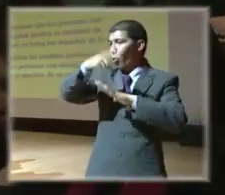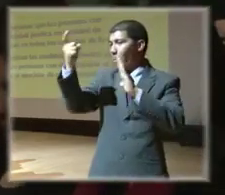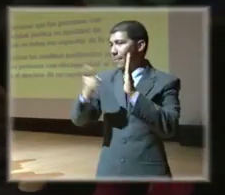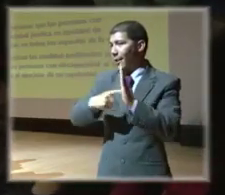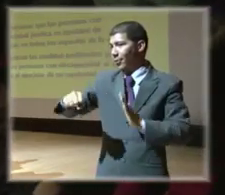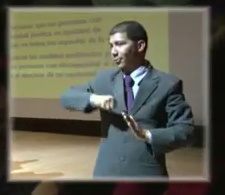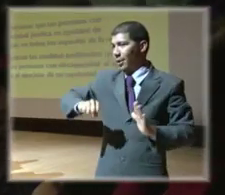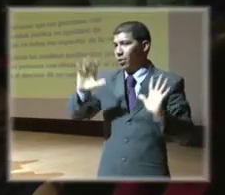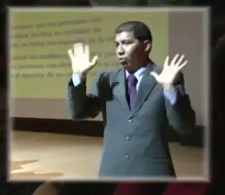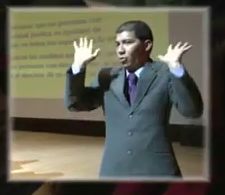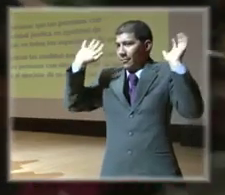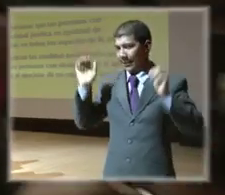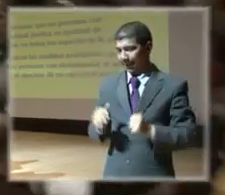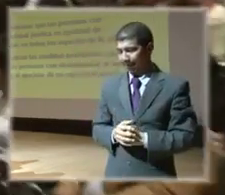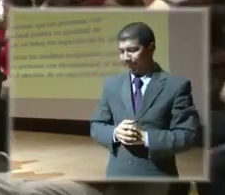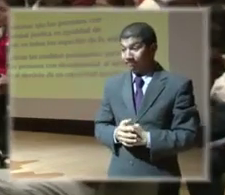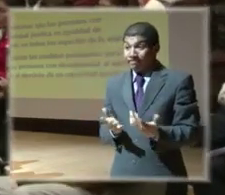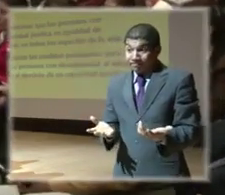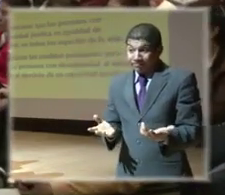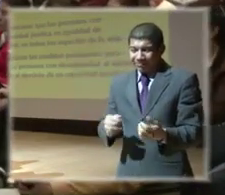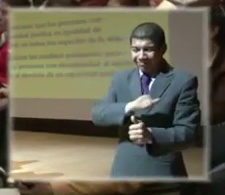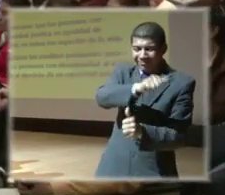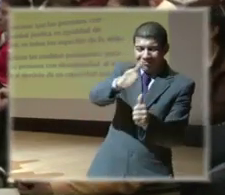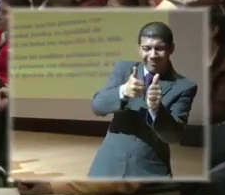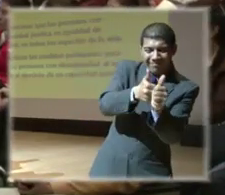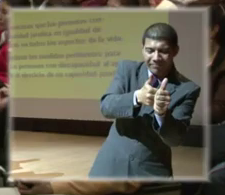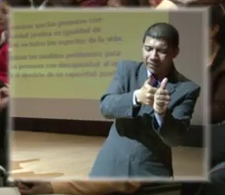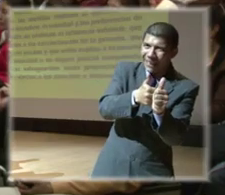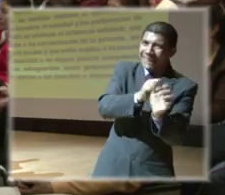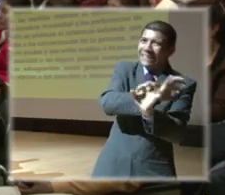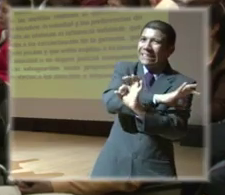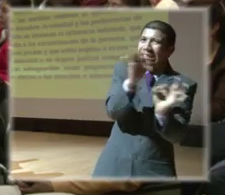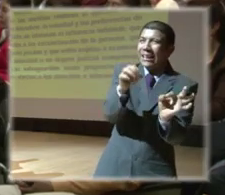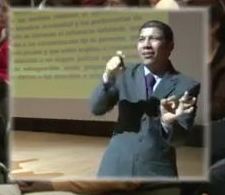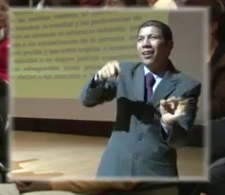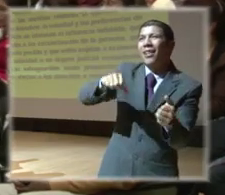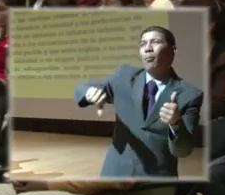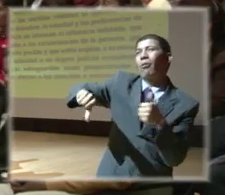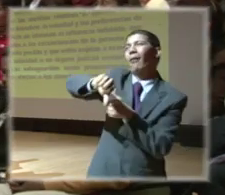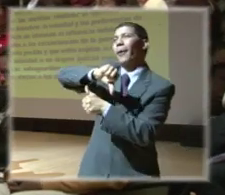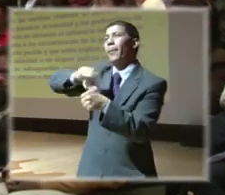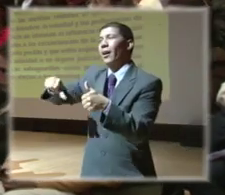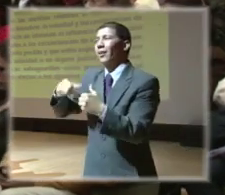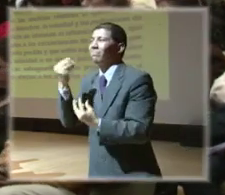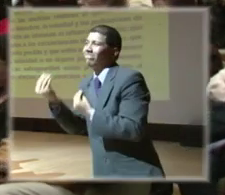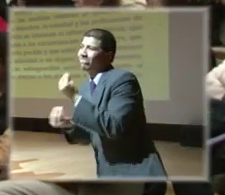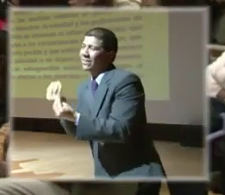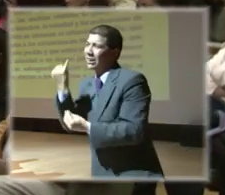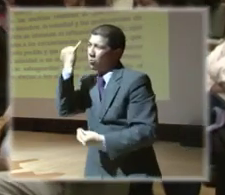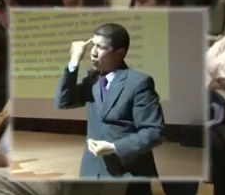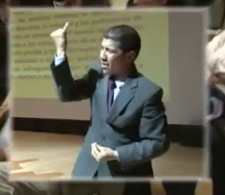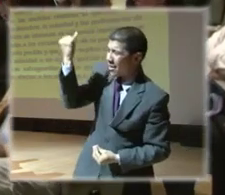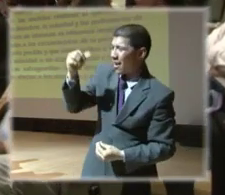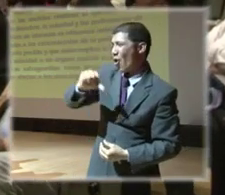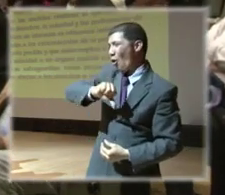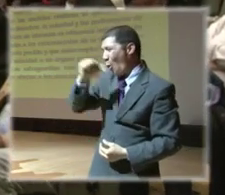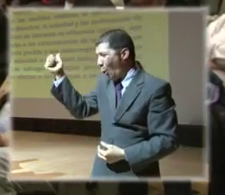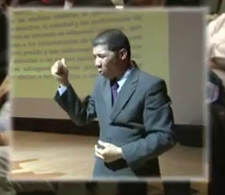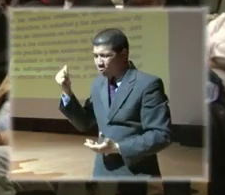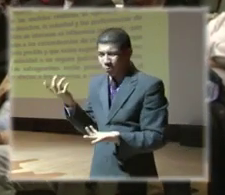este ejercicio de inventar, a veces, y no para extrapolar y traernos copiados modelos de otros